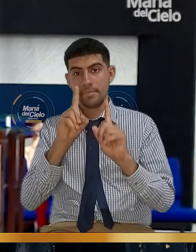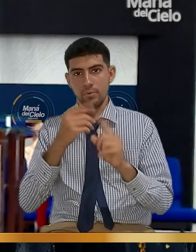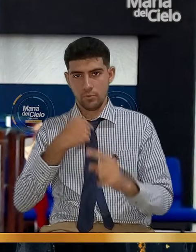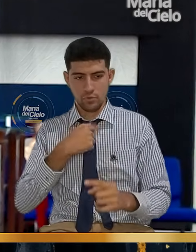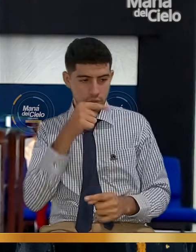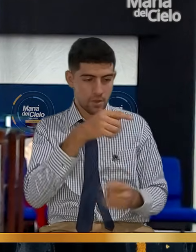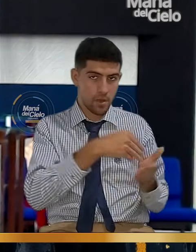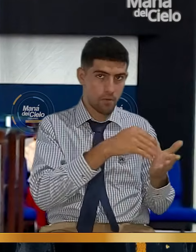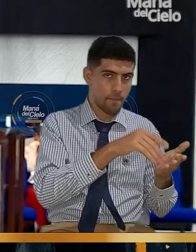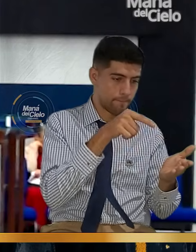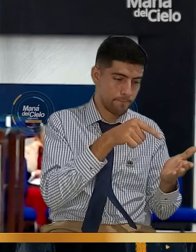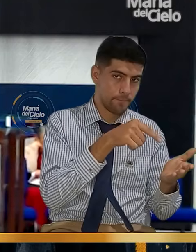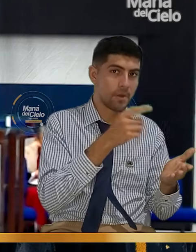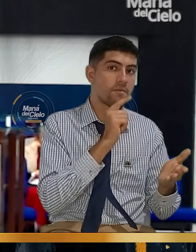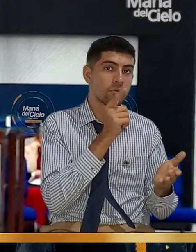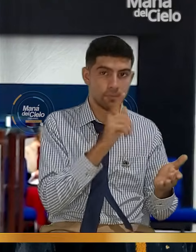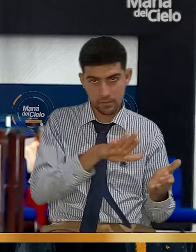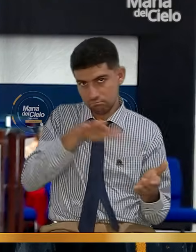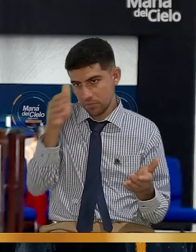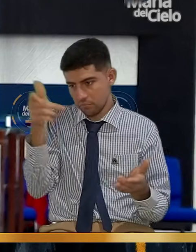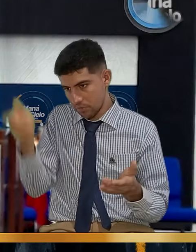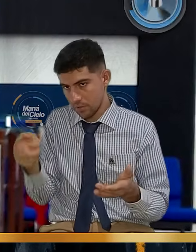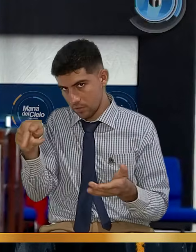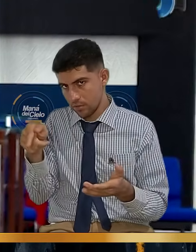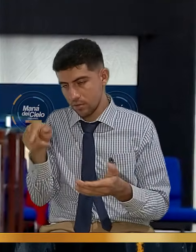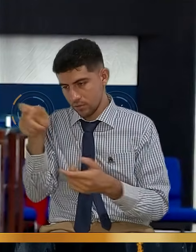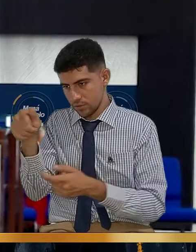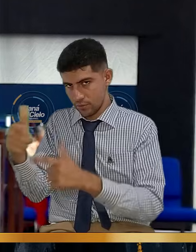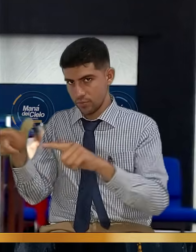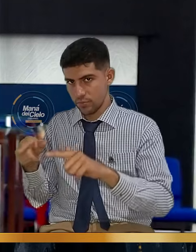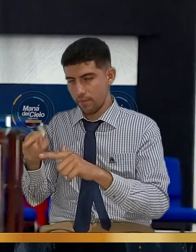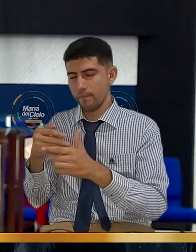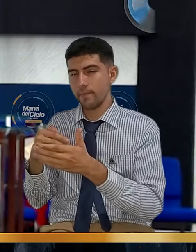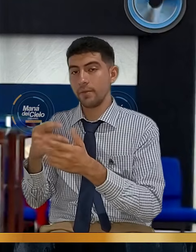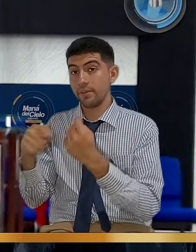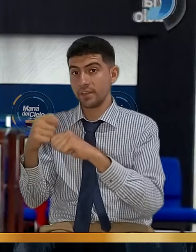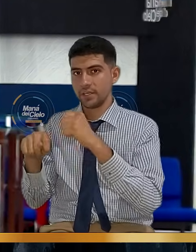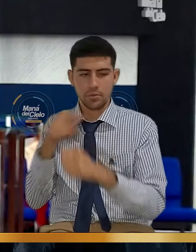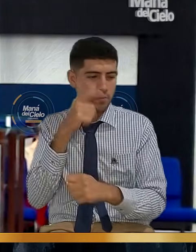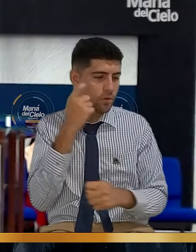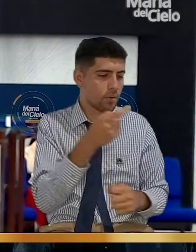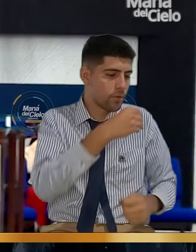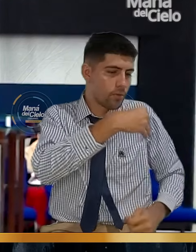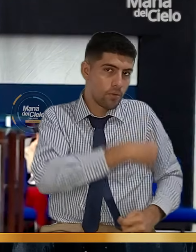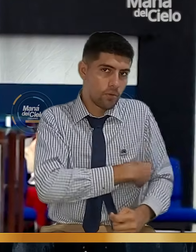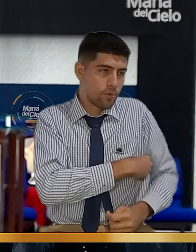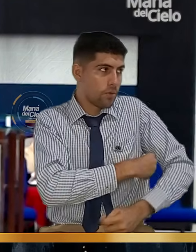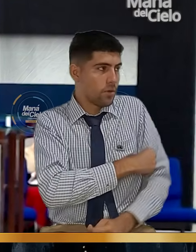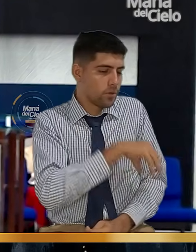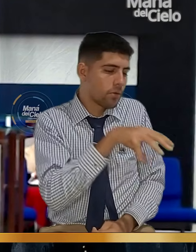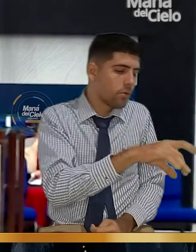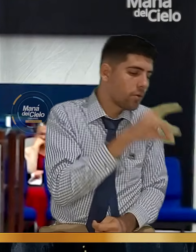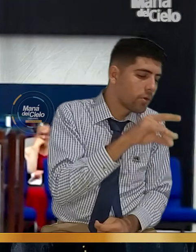Así escogía las papayas que iba a comprar con una sola mano, la otra mano estaba ocupada con mi Biblia. No sé si alguien recuerda